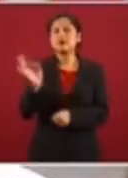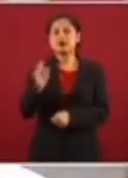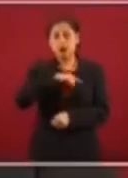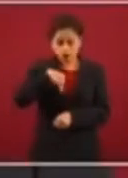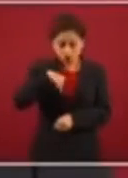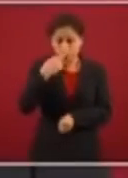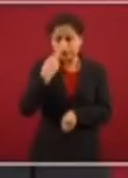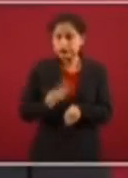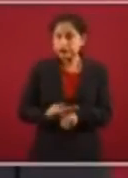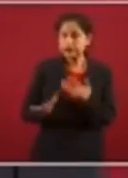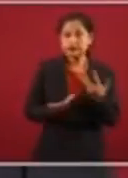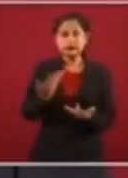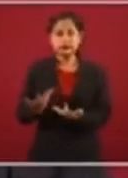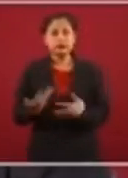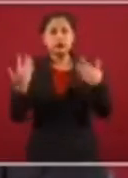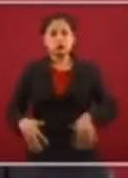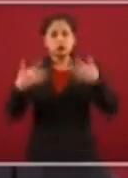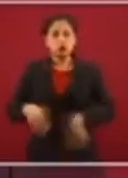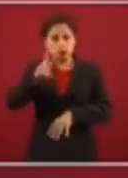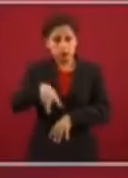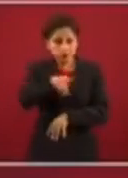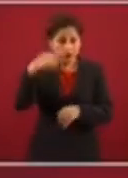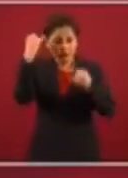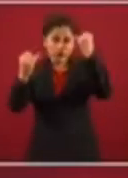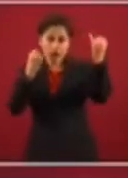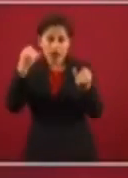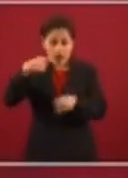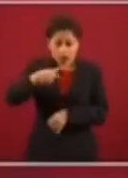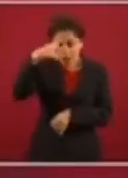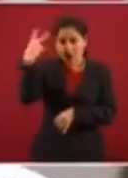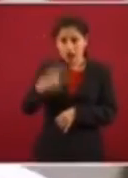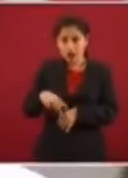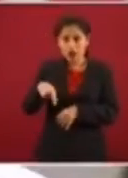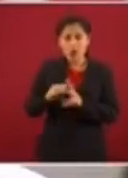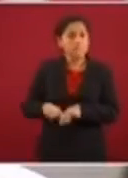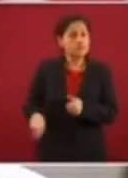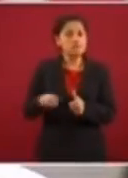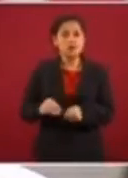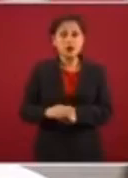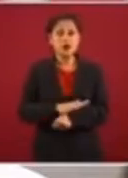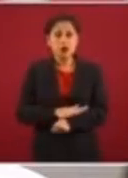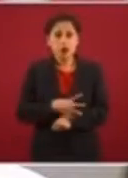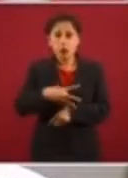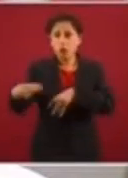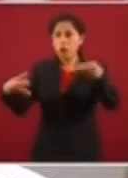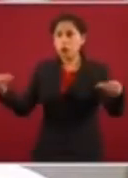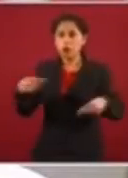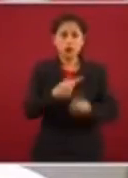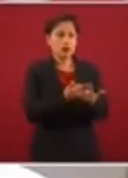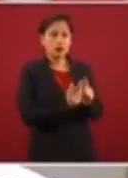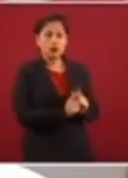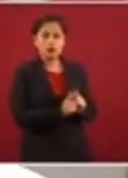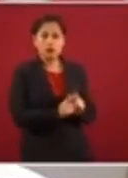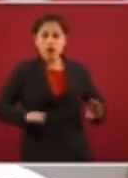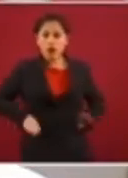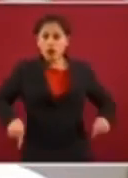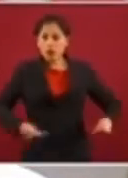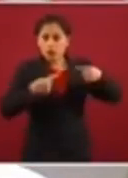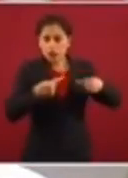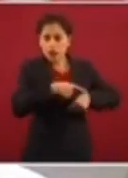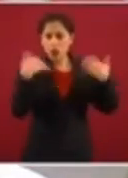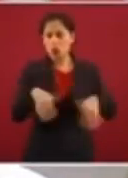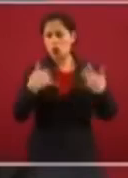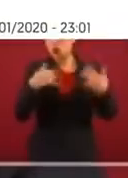responsables, imagínense cómo estaría la oposición. Sí, así. De todas maneras, no se echan la